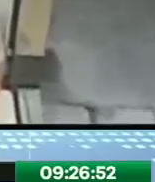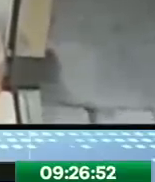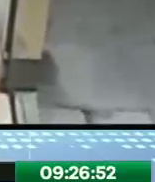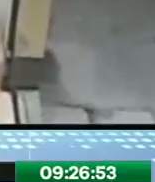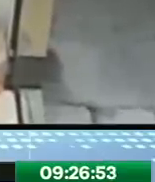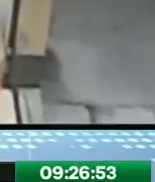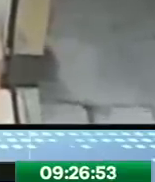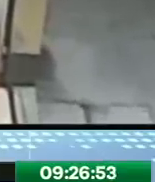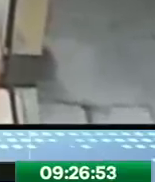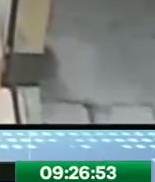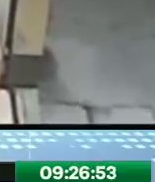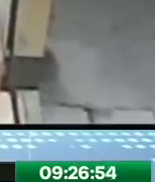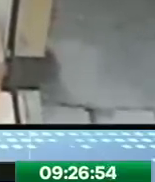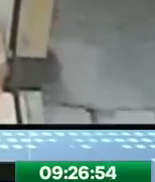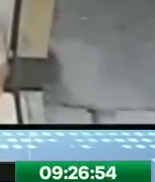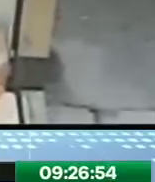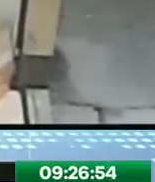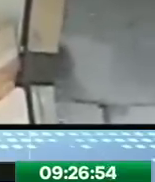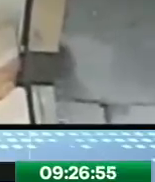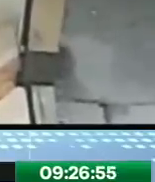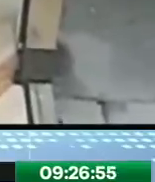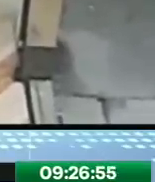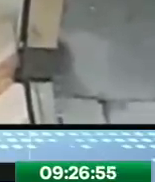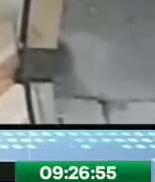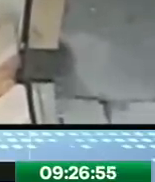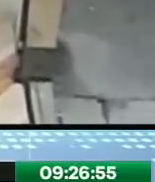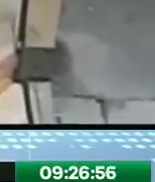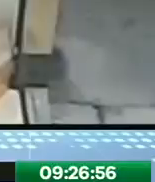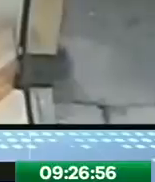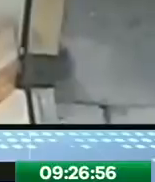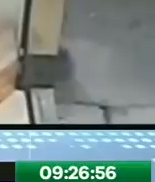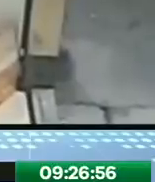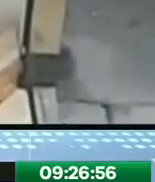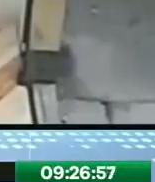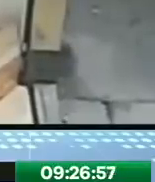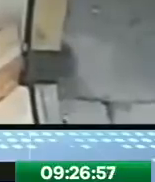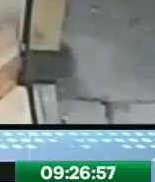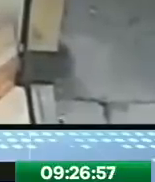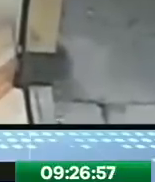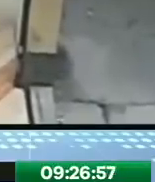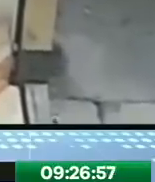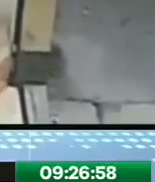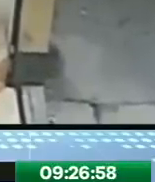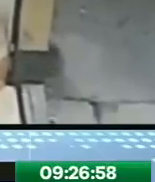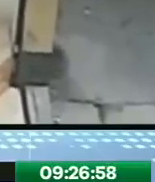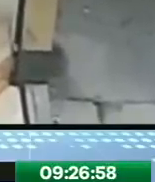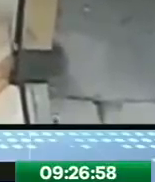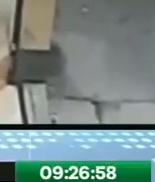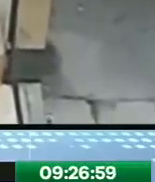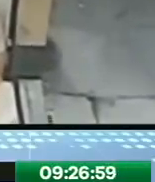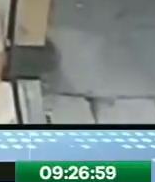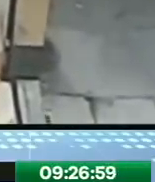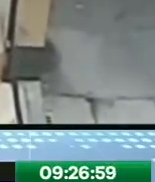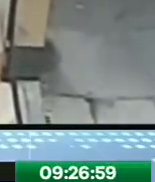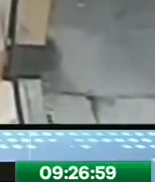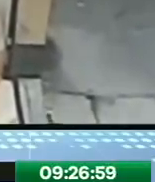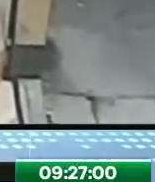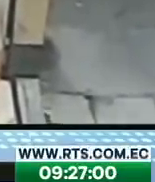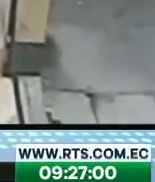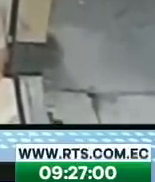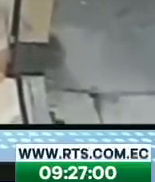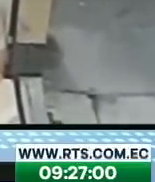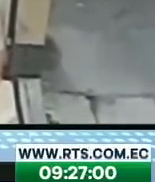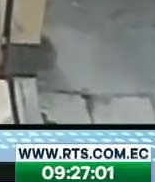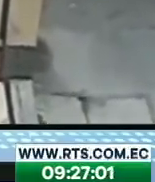Una de las cámaras, sí. Bien. ¿Qué se llevan de la casa de un vecino? Se va llevando un horno de azar, así que